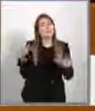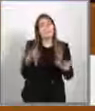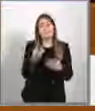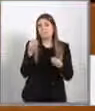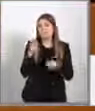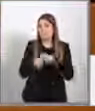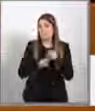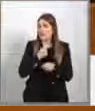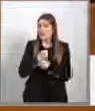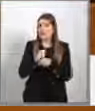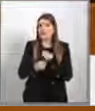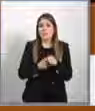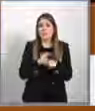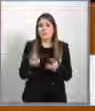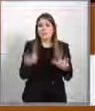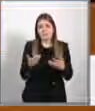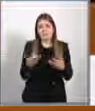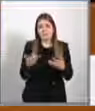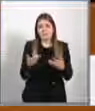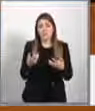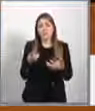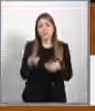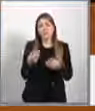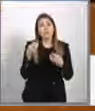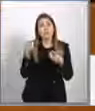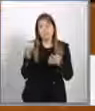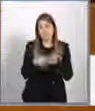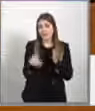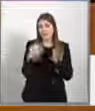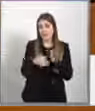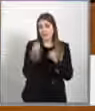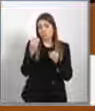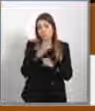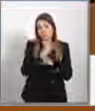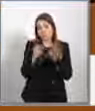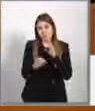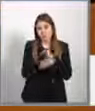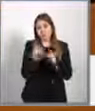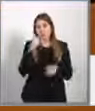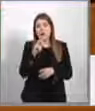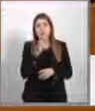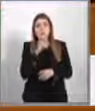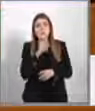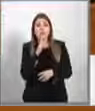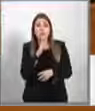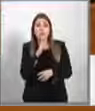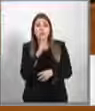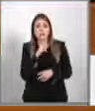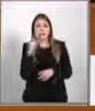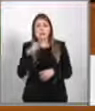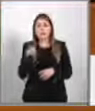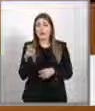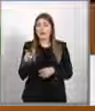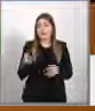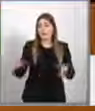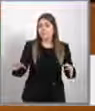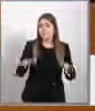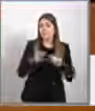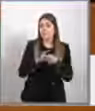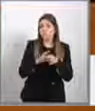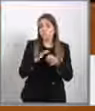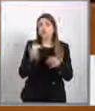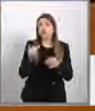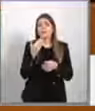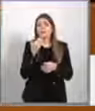Hay muchas cosas por hacer y muchas cosas que mejorar para que este sistema se consolide y tenga los efectos que